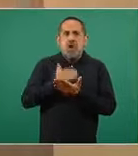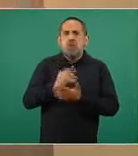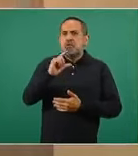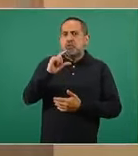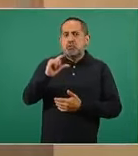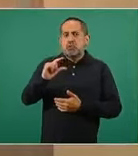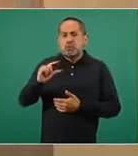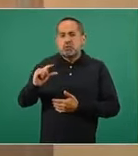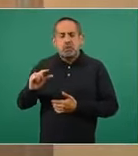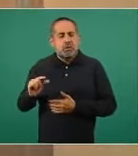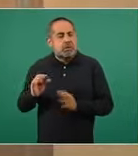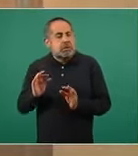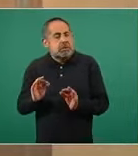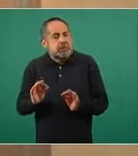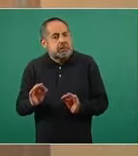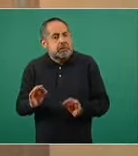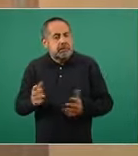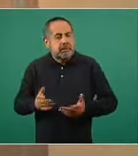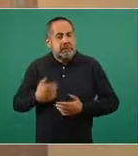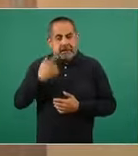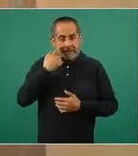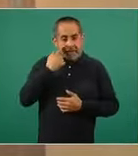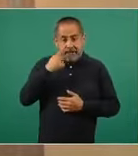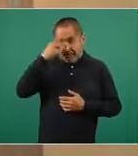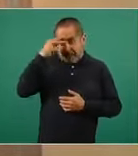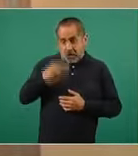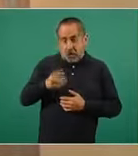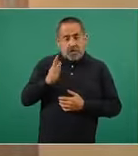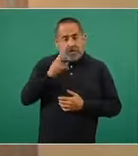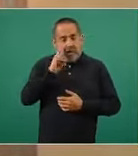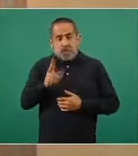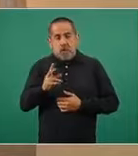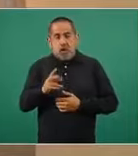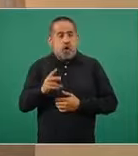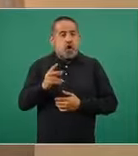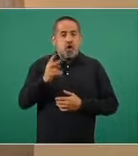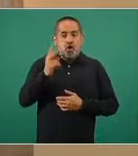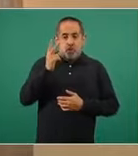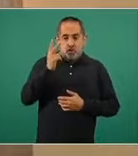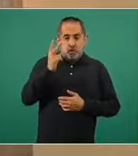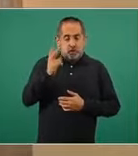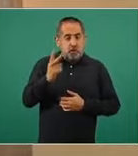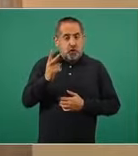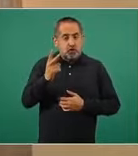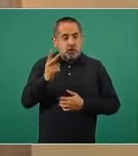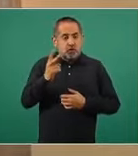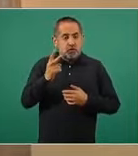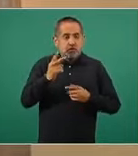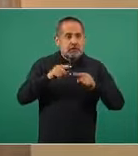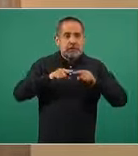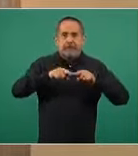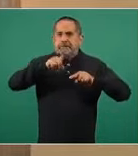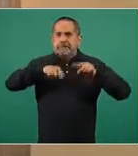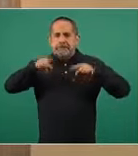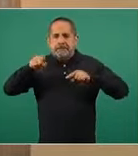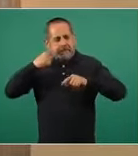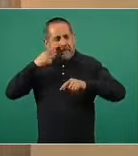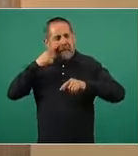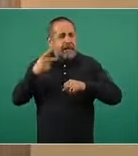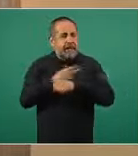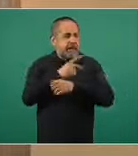esta pandemia, pues que México ya ha identificado claramente dos olas en relación a los casos que se han presentado a